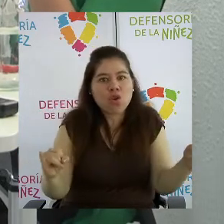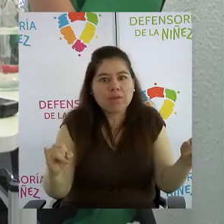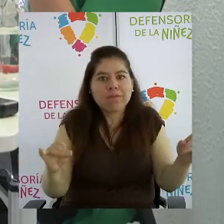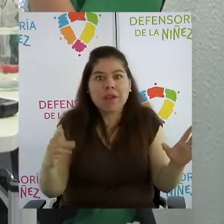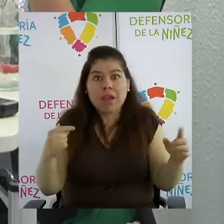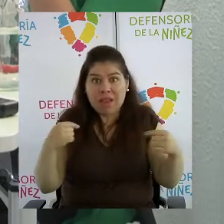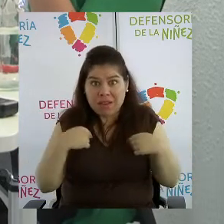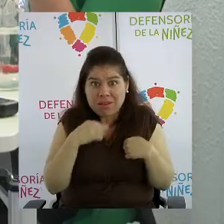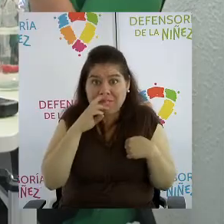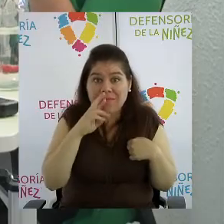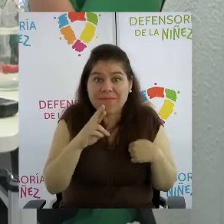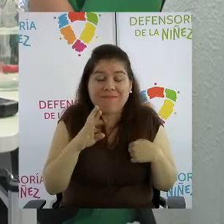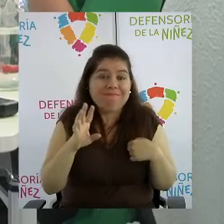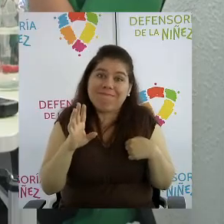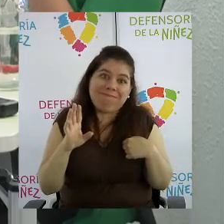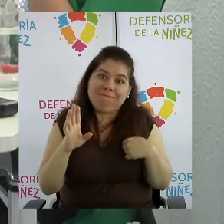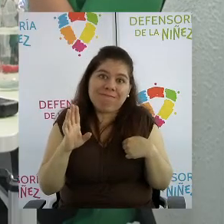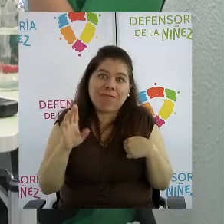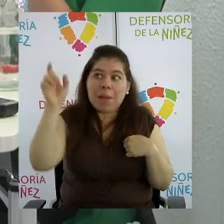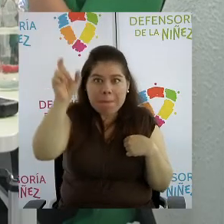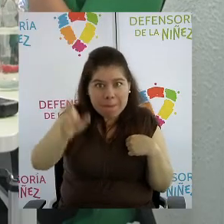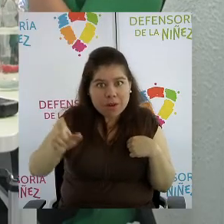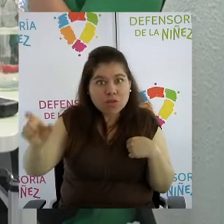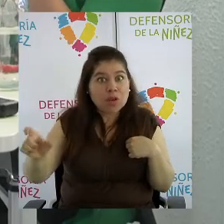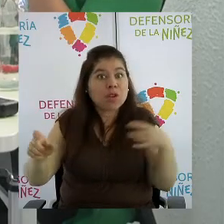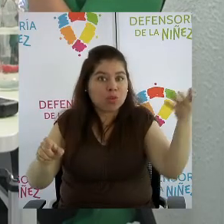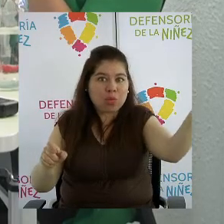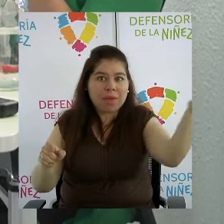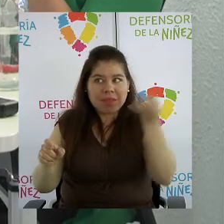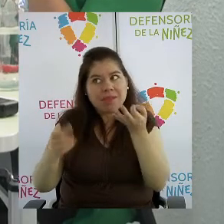responder precisamente quienes usted me indica.